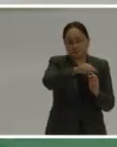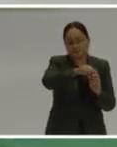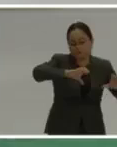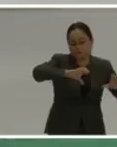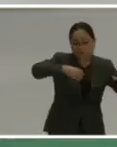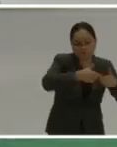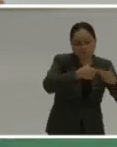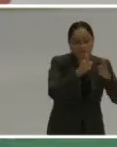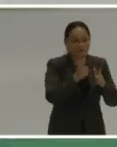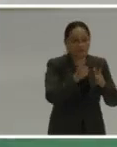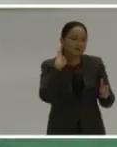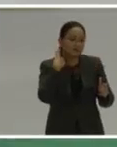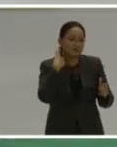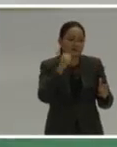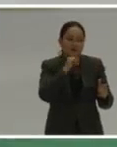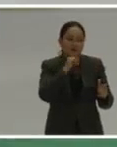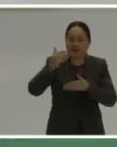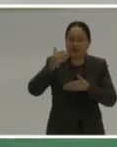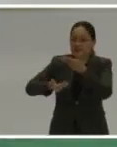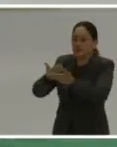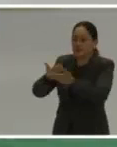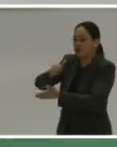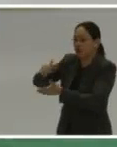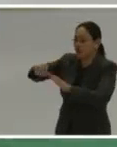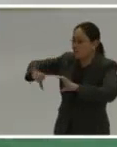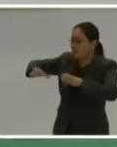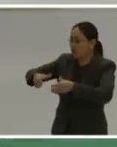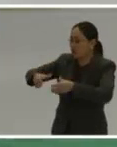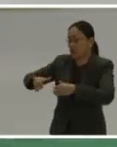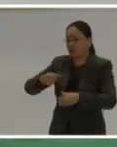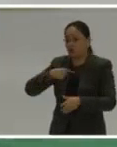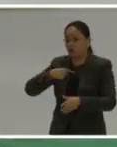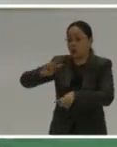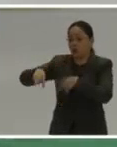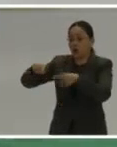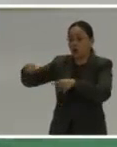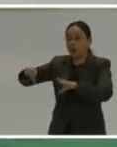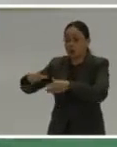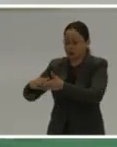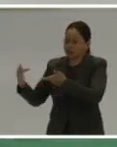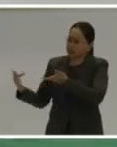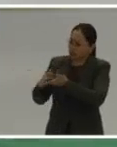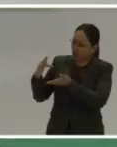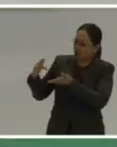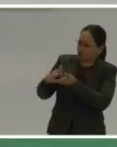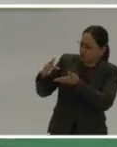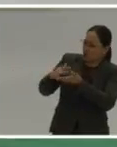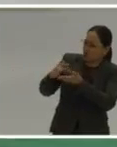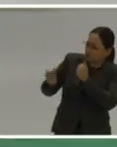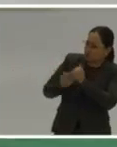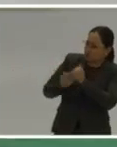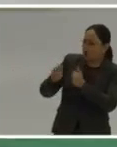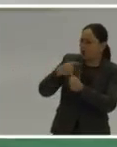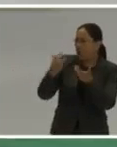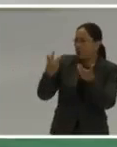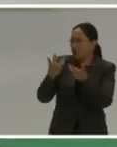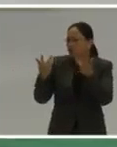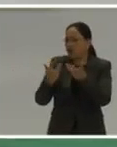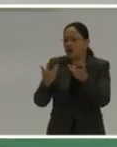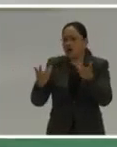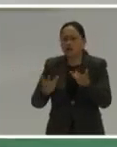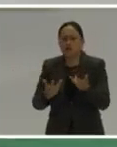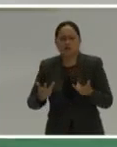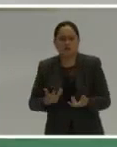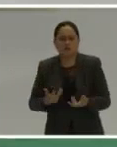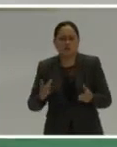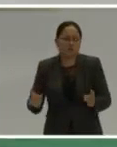comunidad. Llegó a la comunidad y dice, apóyenme porque yo voy a hacer esto, esto, esto. ¿No? Se aparece en